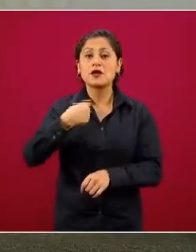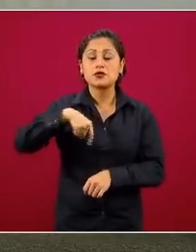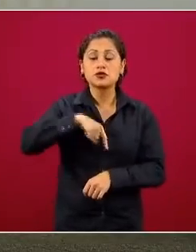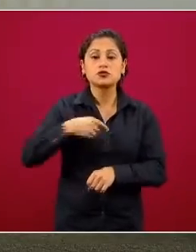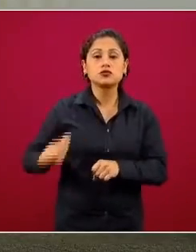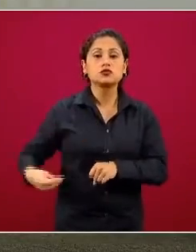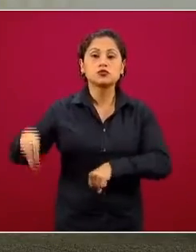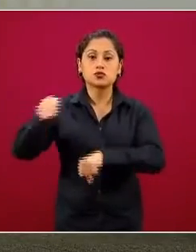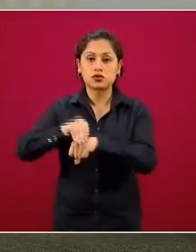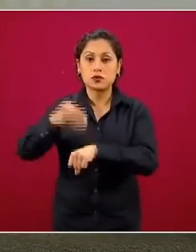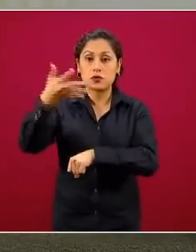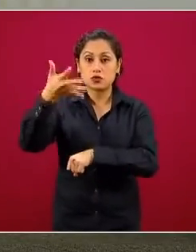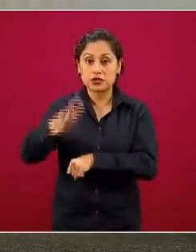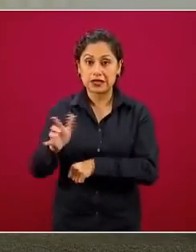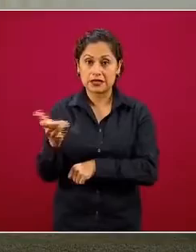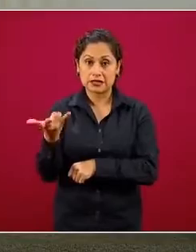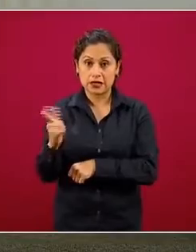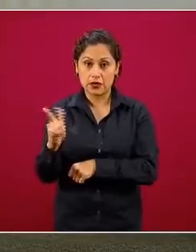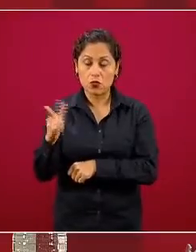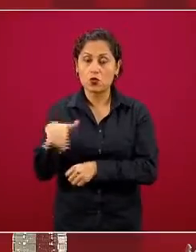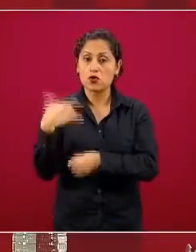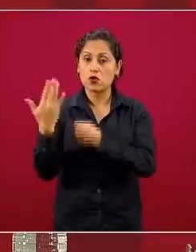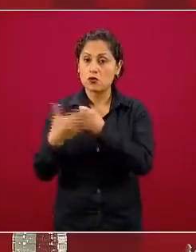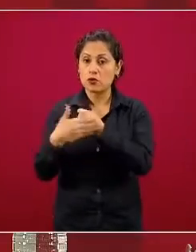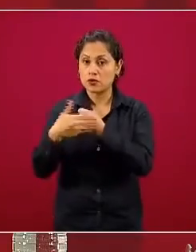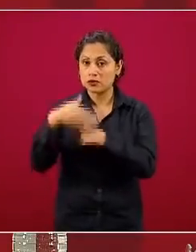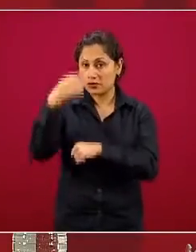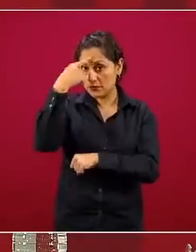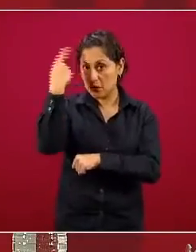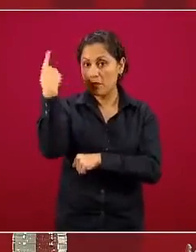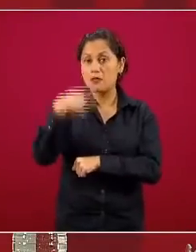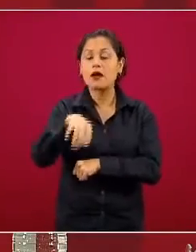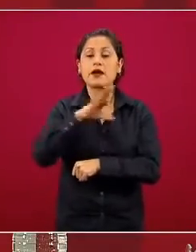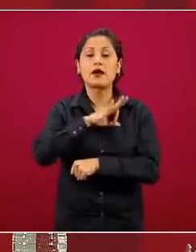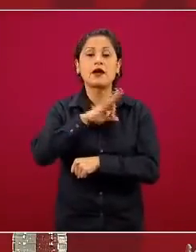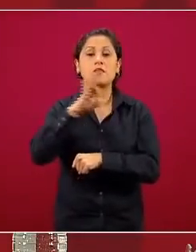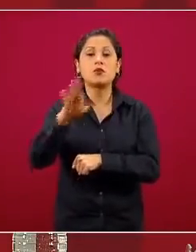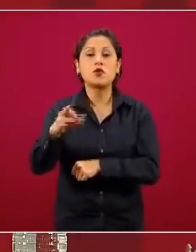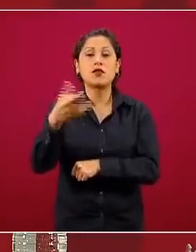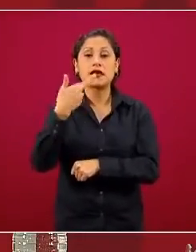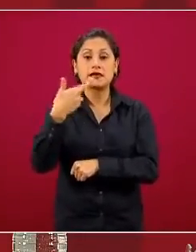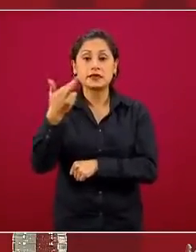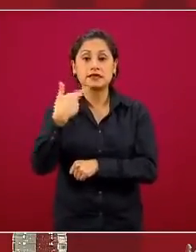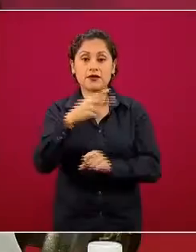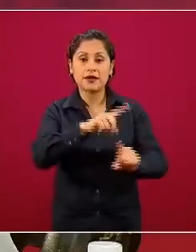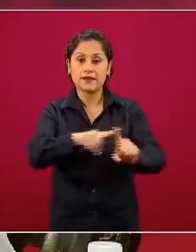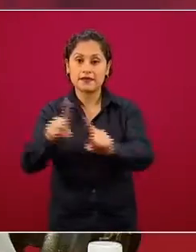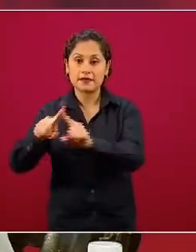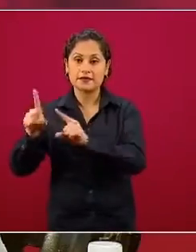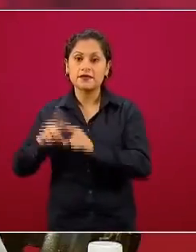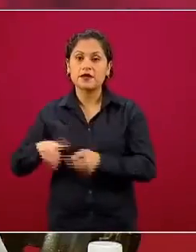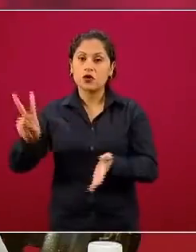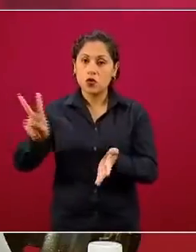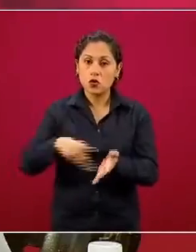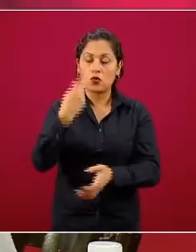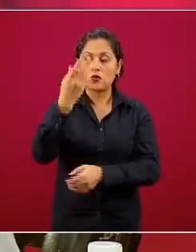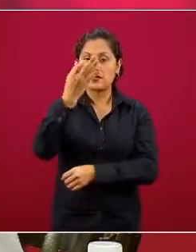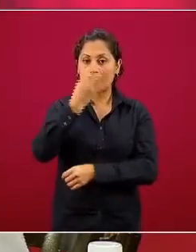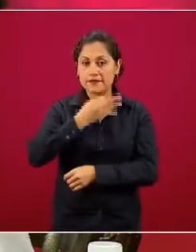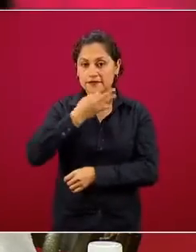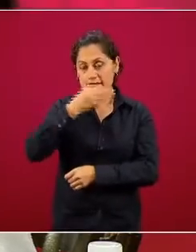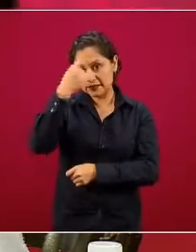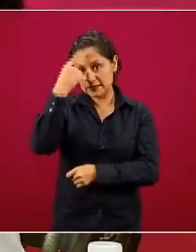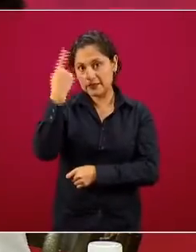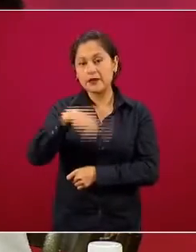con los restauranteros de la ciudad, para que en esa fecha pues podamos de nuevo volver a celebrar a las mamás.